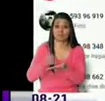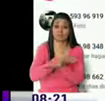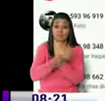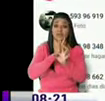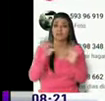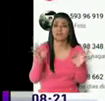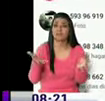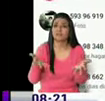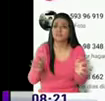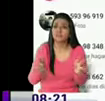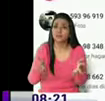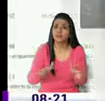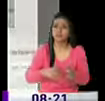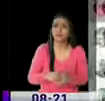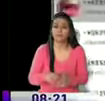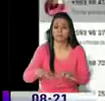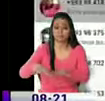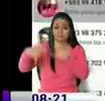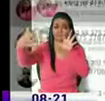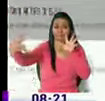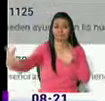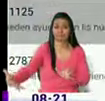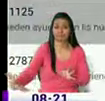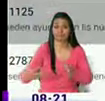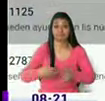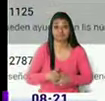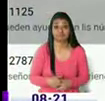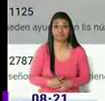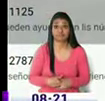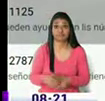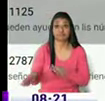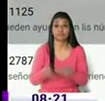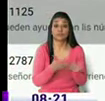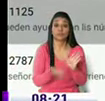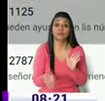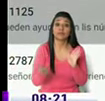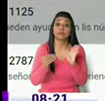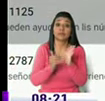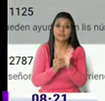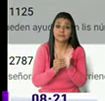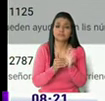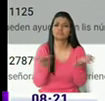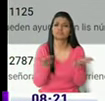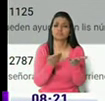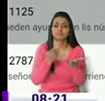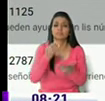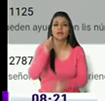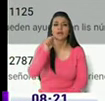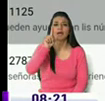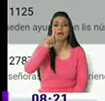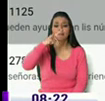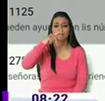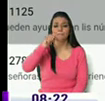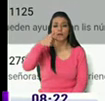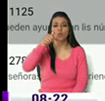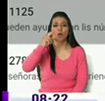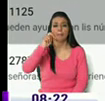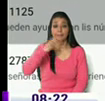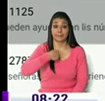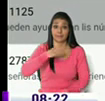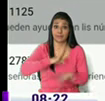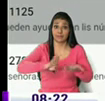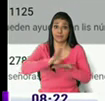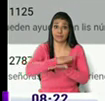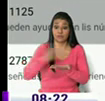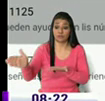Miren, hay detallito para ustedes. Otro más, Francisco de Alpaguama. En mi barrio nos llega el colector de